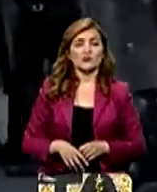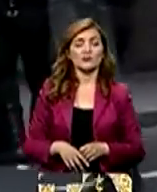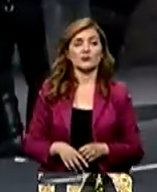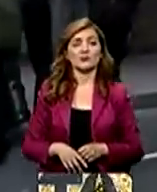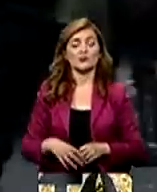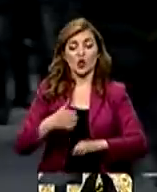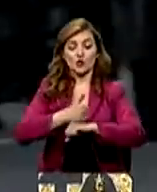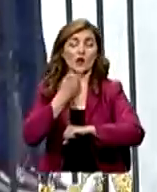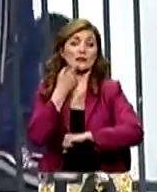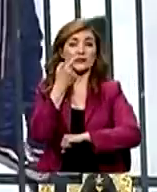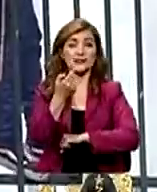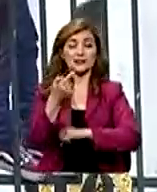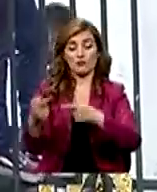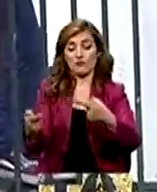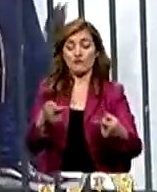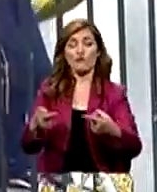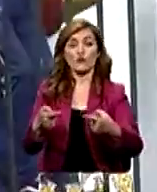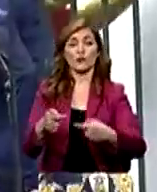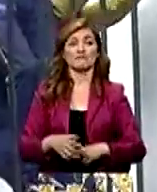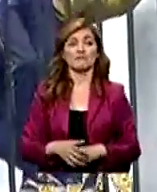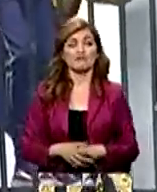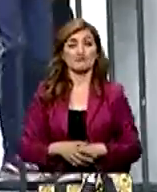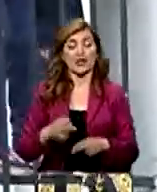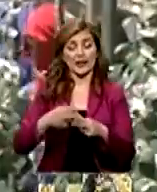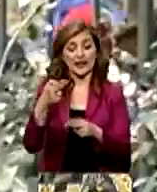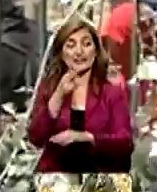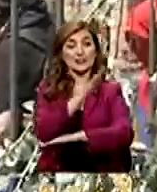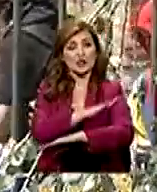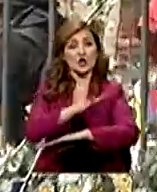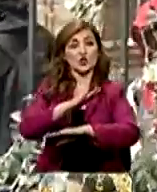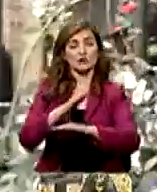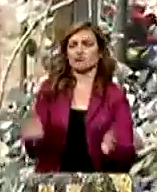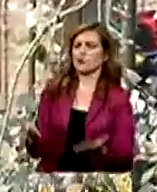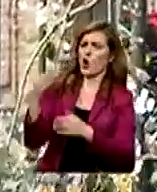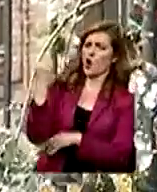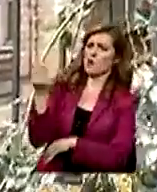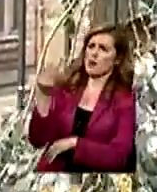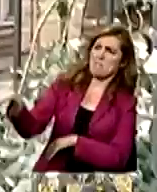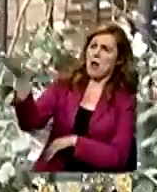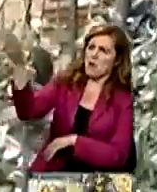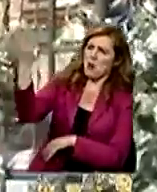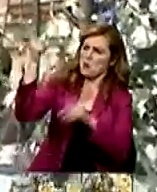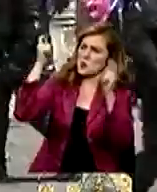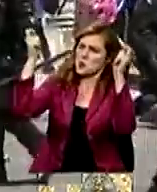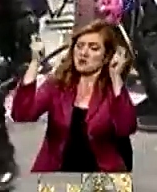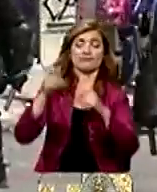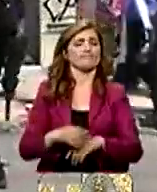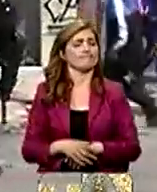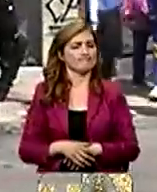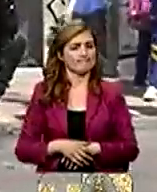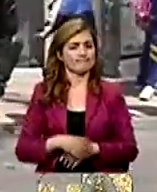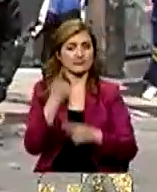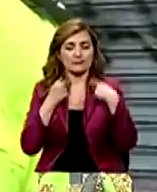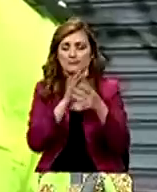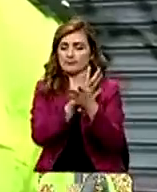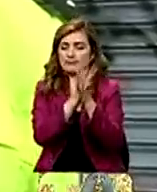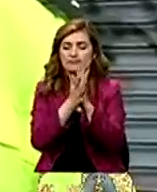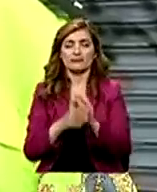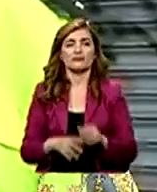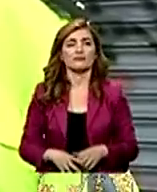Según las autoridades, los enfrentamientos revelaron que exalumnos del Mejía incitan a los jóvenes para que se unan a la protesta. No hubo ningún herido.